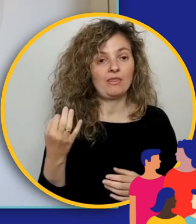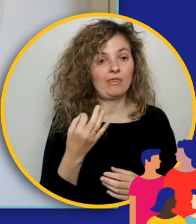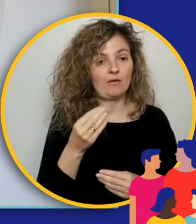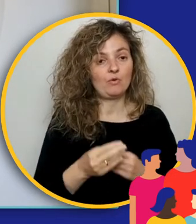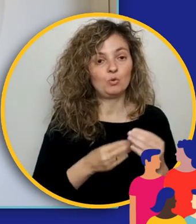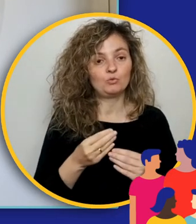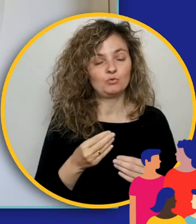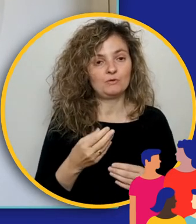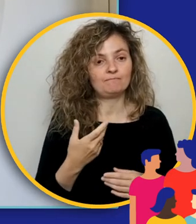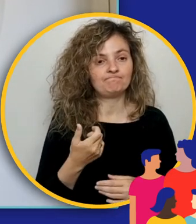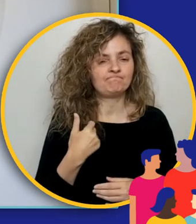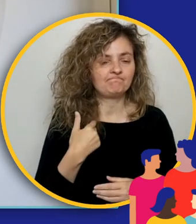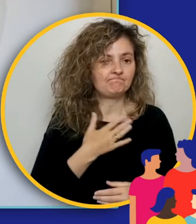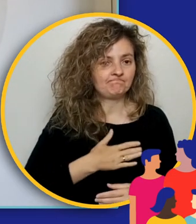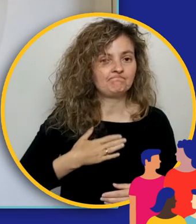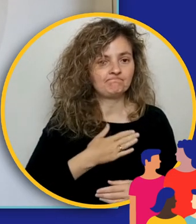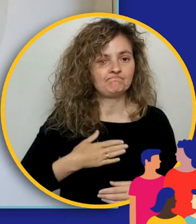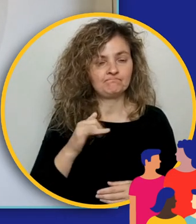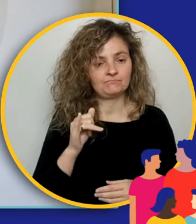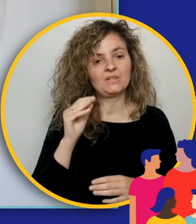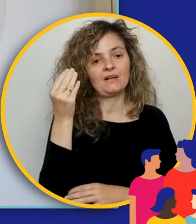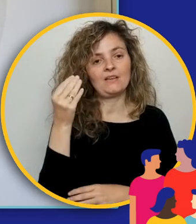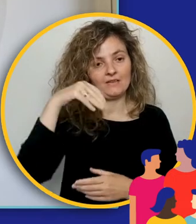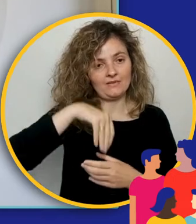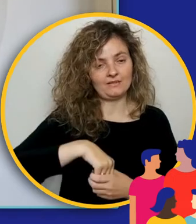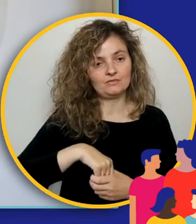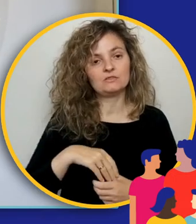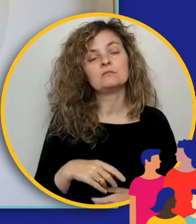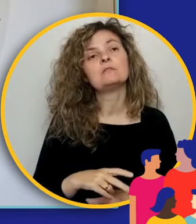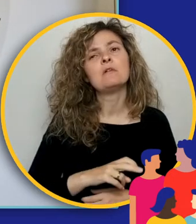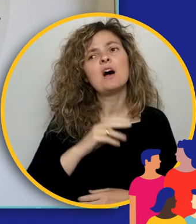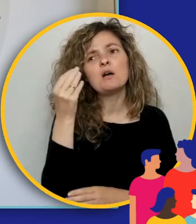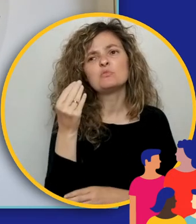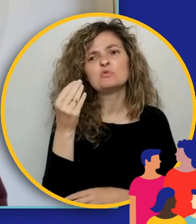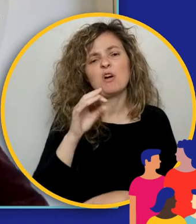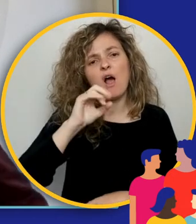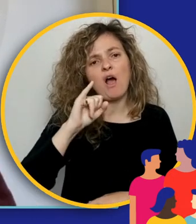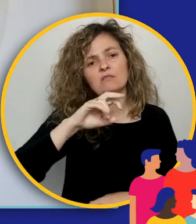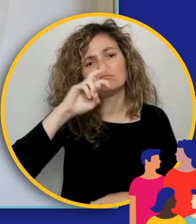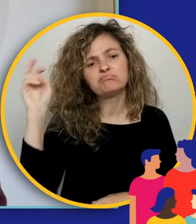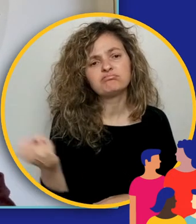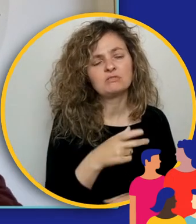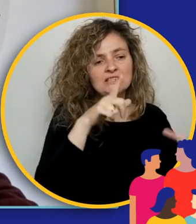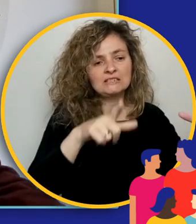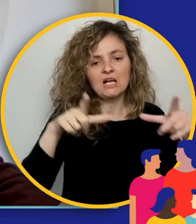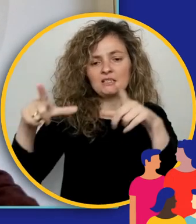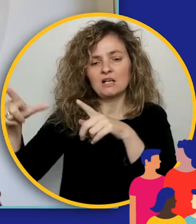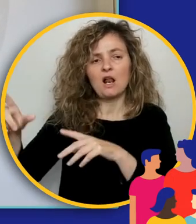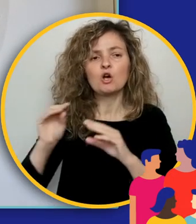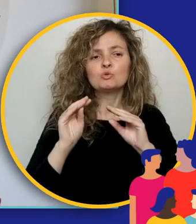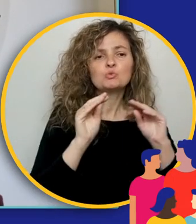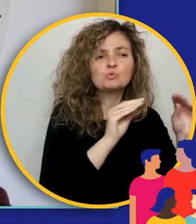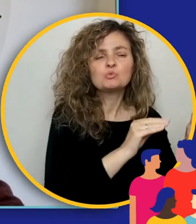ascensor. Eso es lo que más bonito que encuentro yo en el museo. Después del museo hay de todo. En cada sala tiene